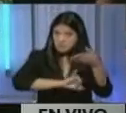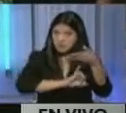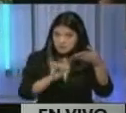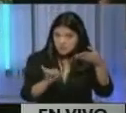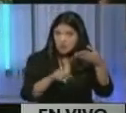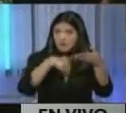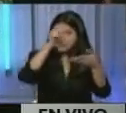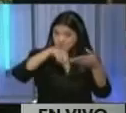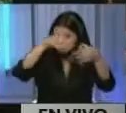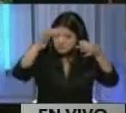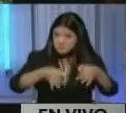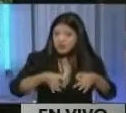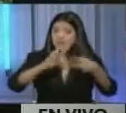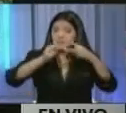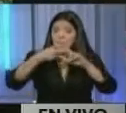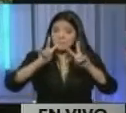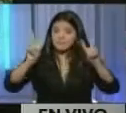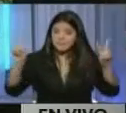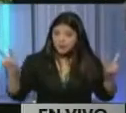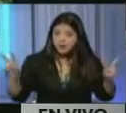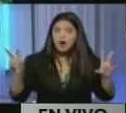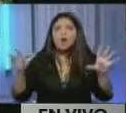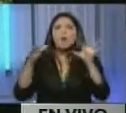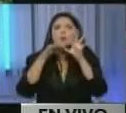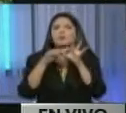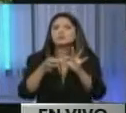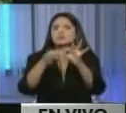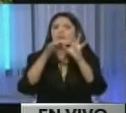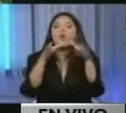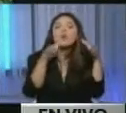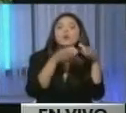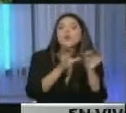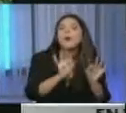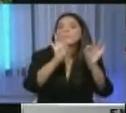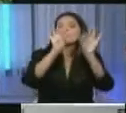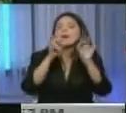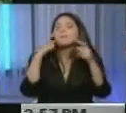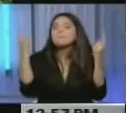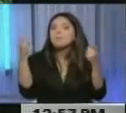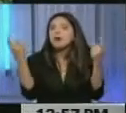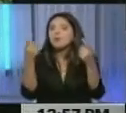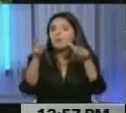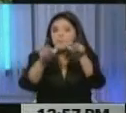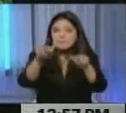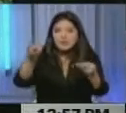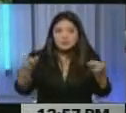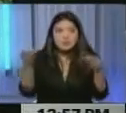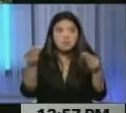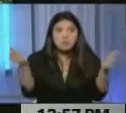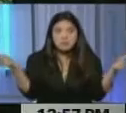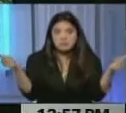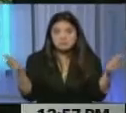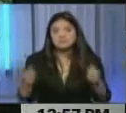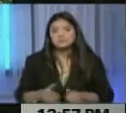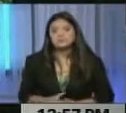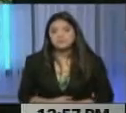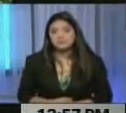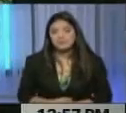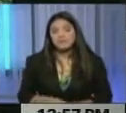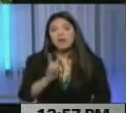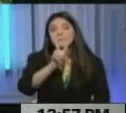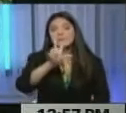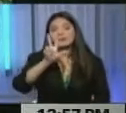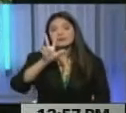se logre la firma definitiva de paz, de una unidad especial de alto nivel para la búsqueda de personas desaparecidas. El 23